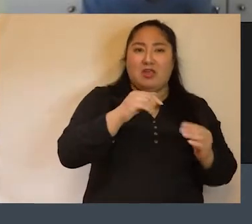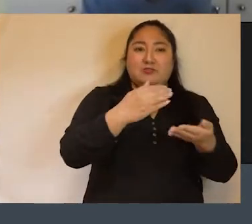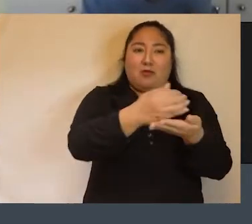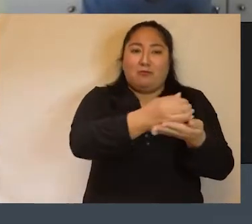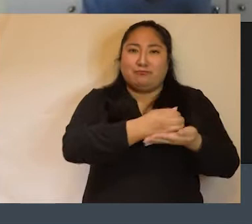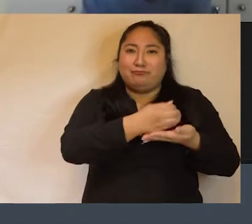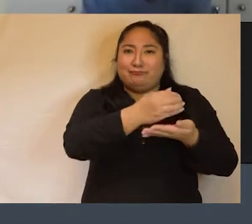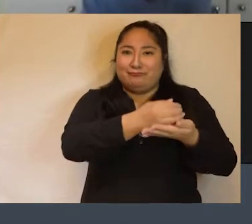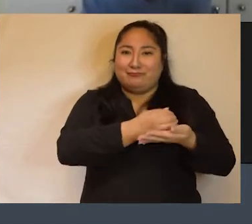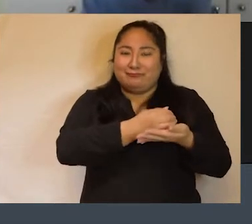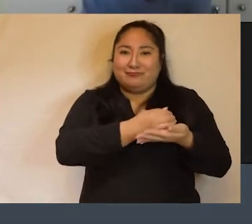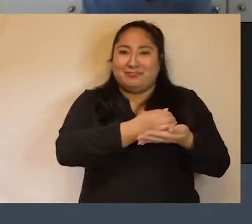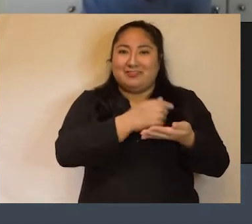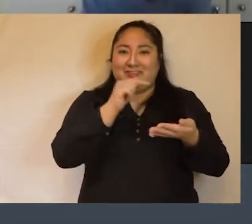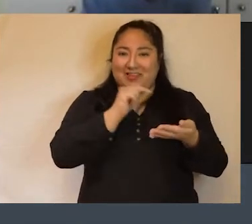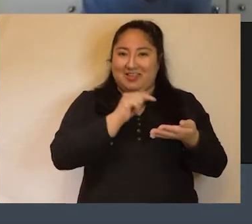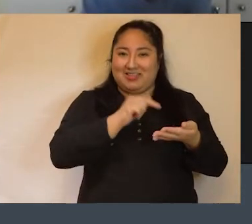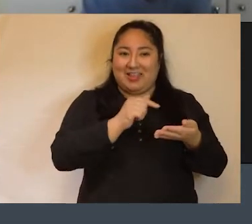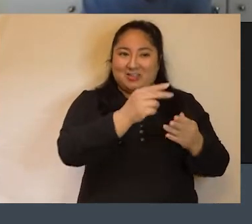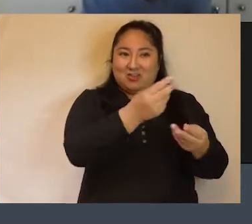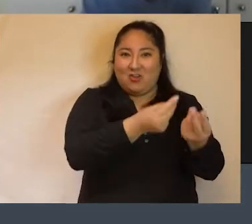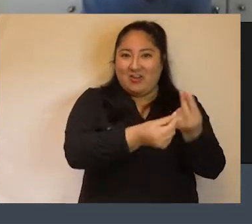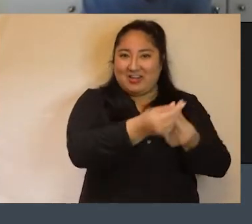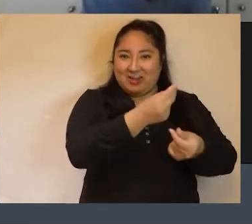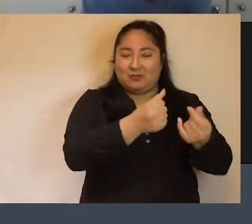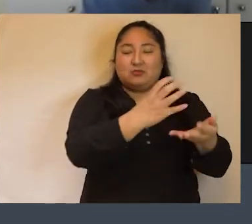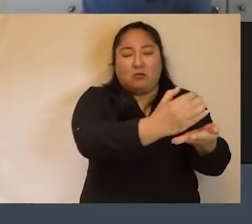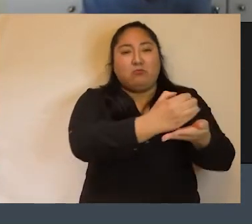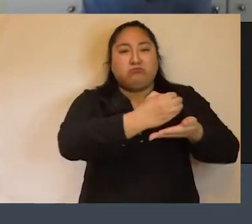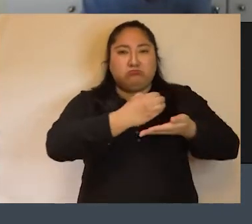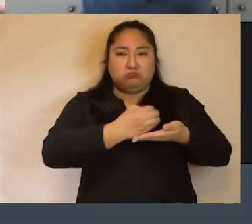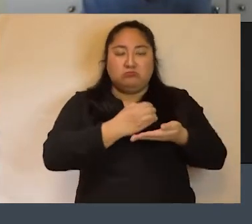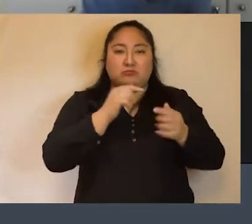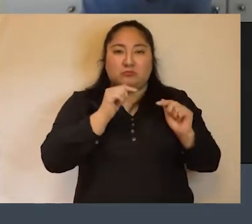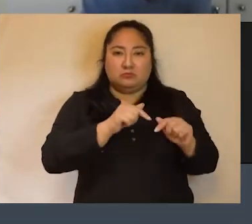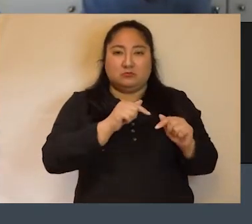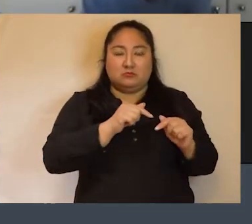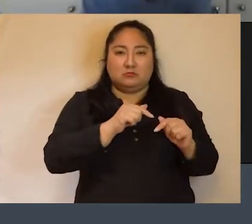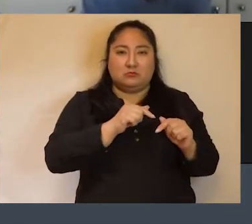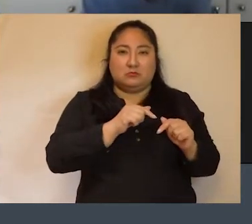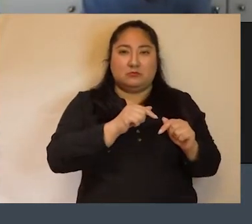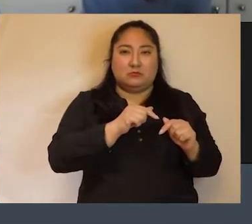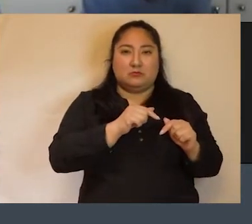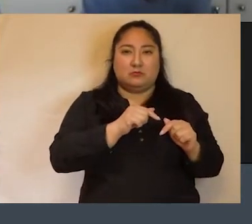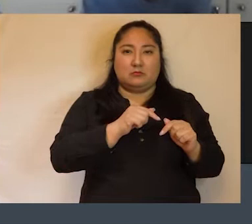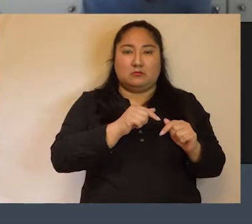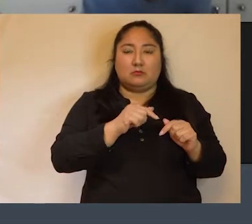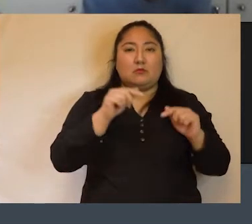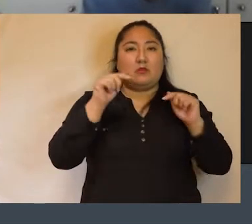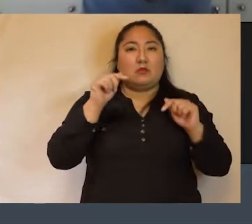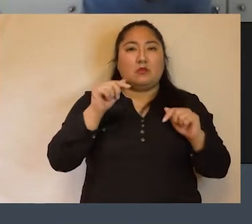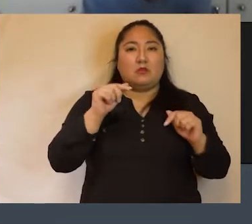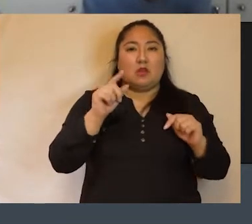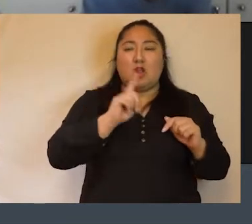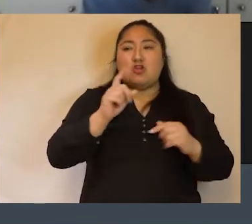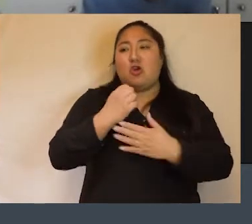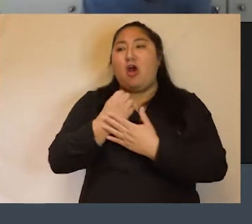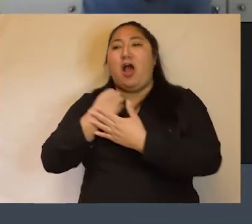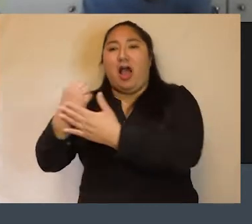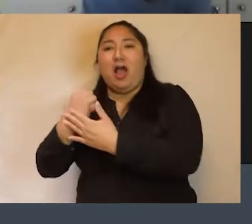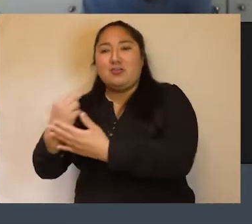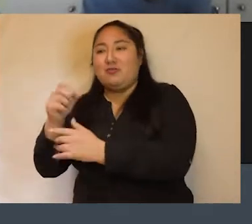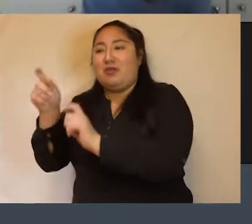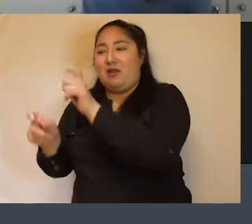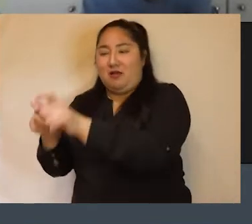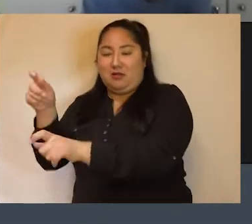esas ganancias que salen de esos negocios, de esos mercados, no retribuyen directamente o individualmente